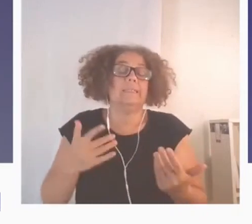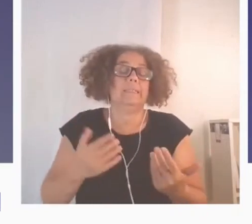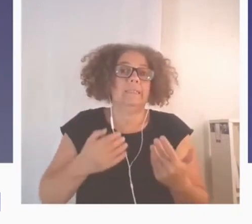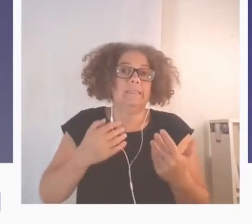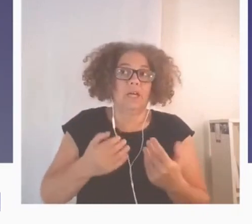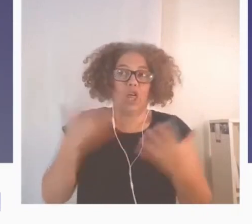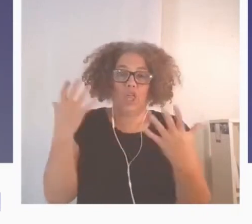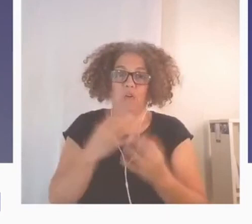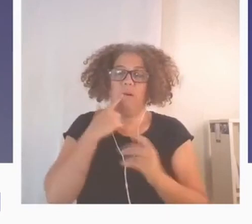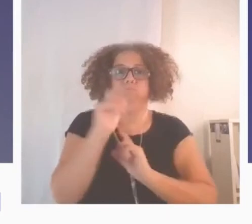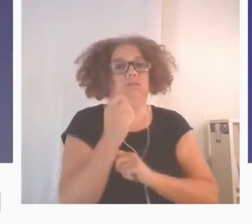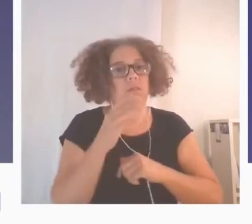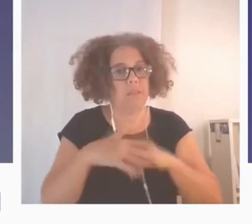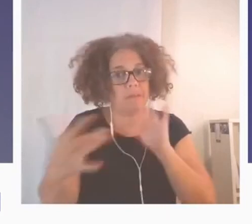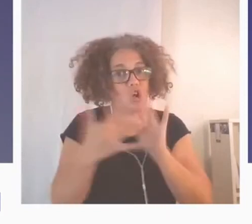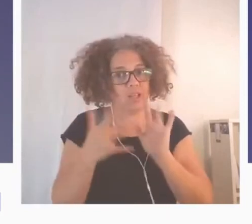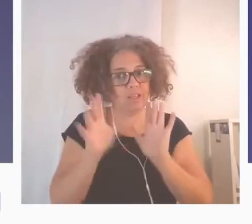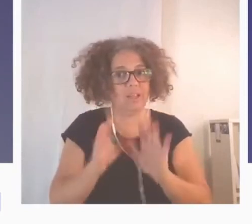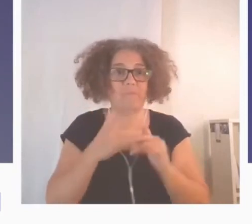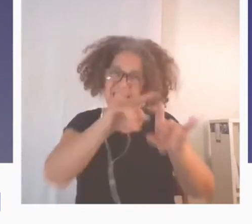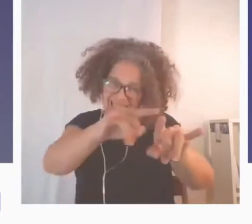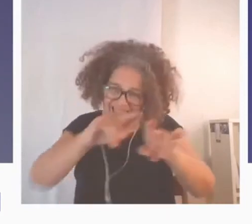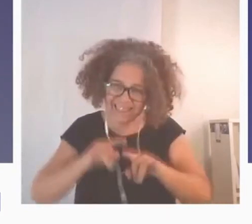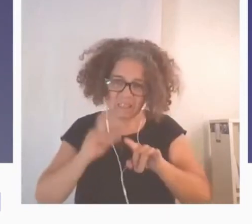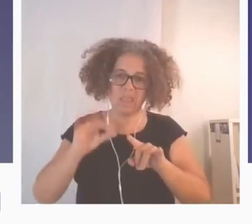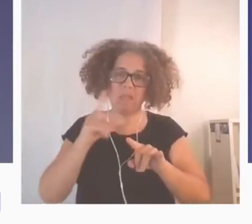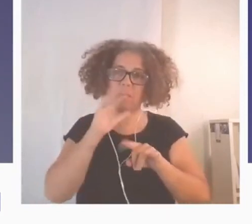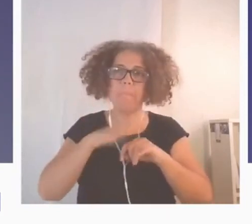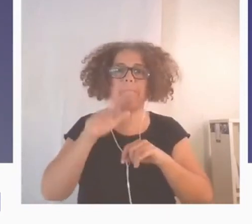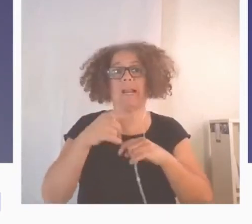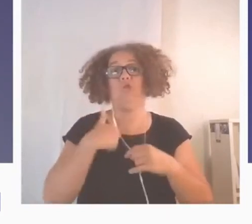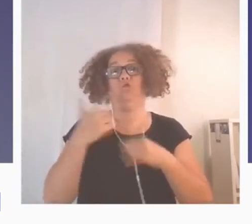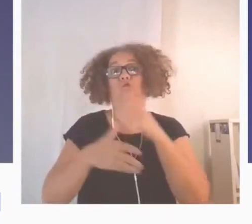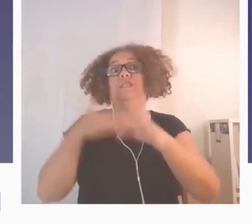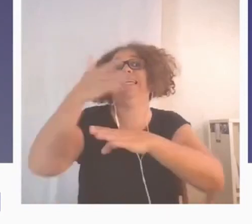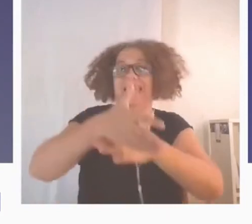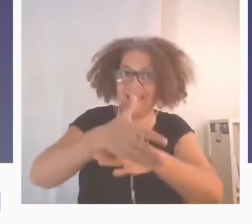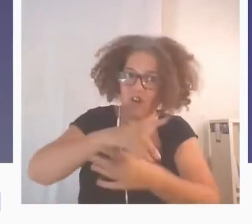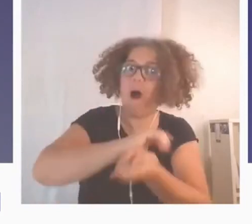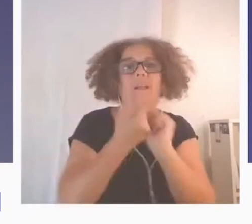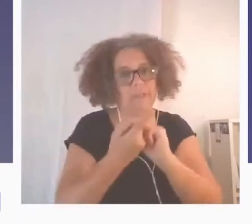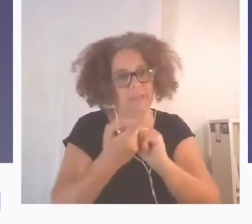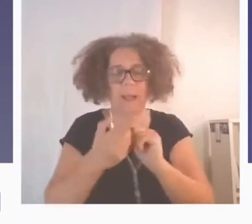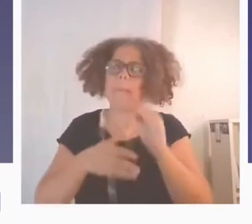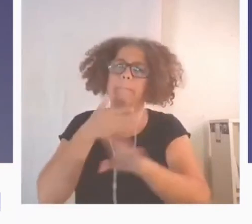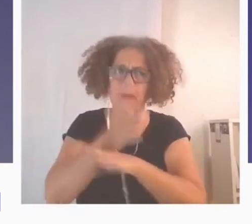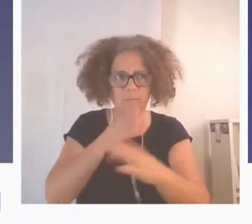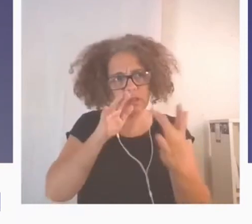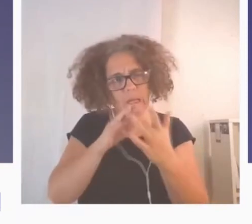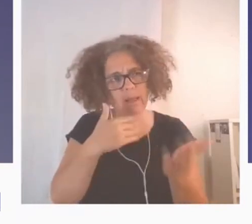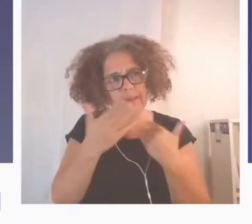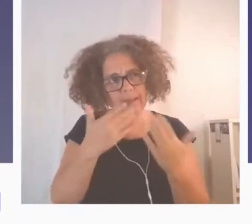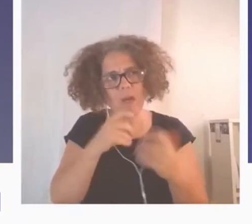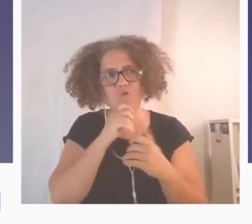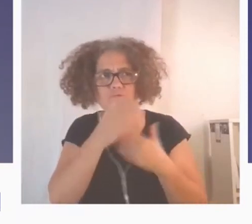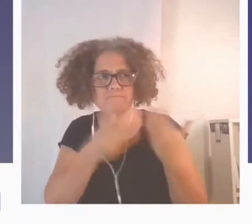ellas. Si no conseguimos que vengan, ¿no?, pues acercarnos, darle otra vuelta, ¿no?, innovar, volver a darle otra pensada a